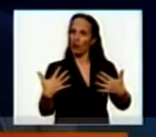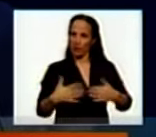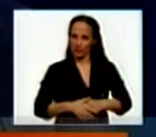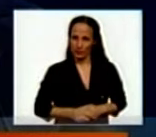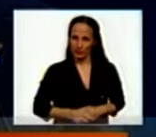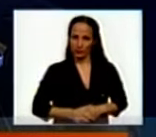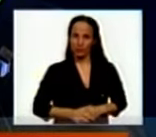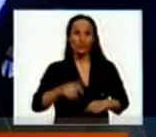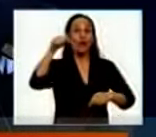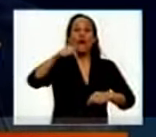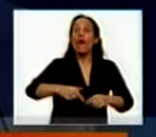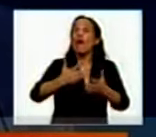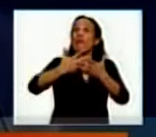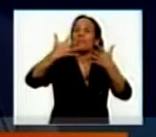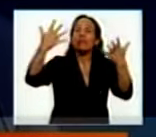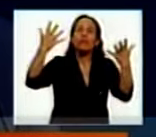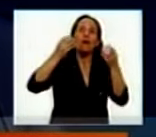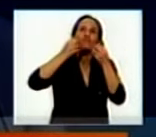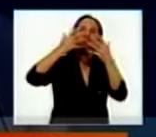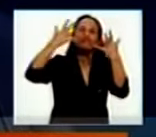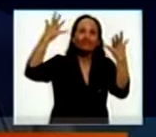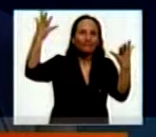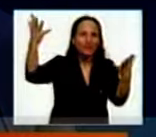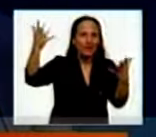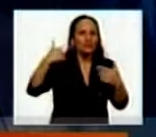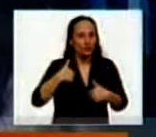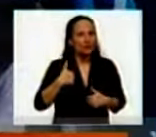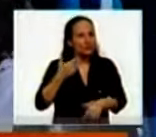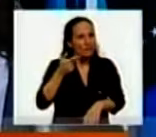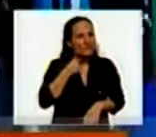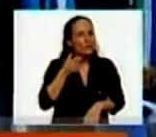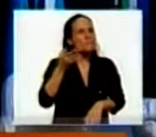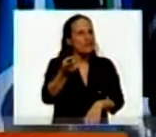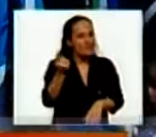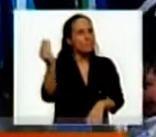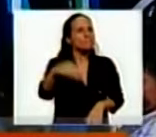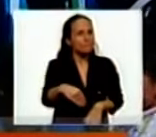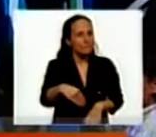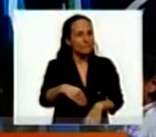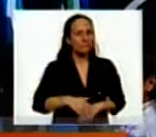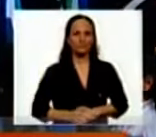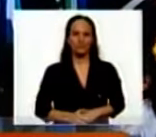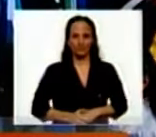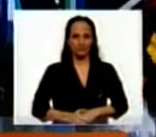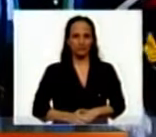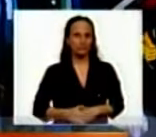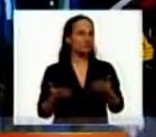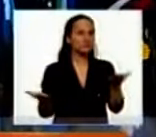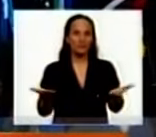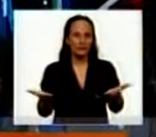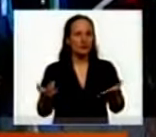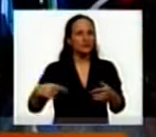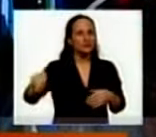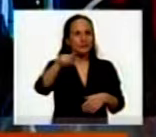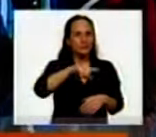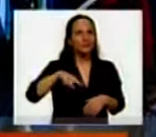hoy, con este día maravilloso, les quiero pedir otra cosa más, que tiene que ver con que